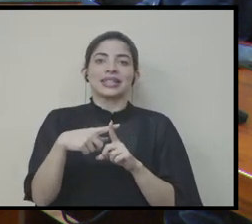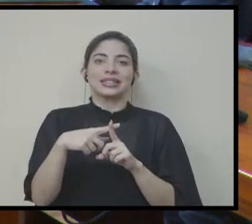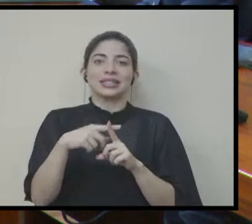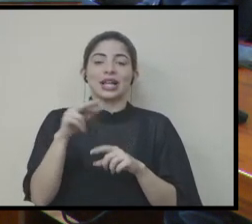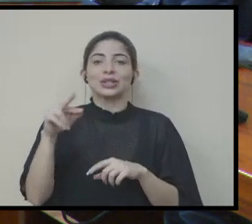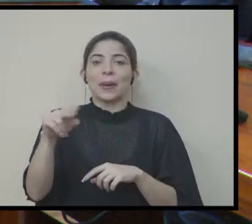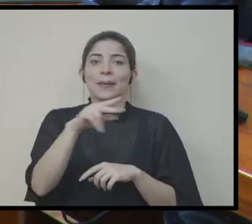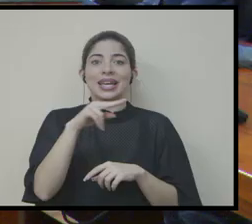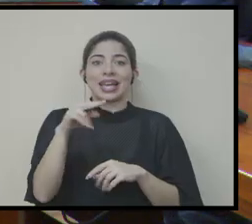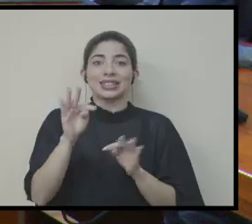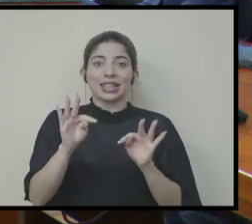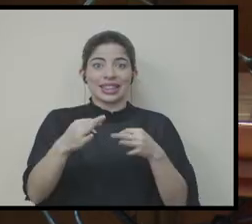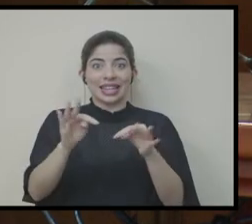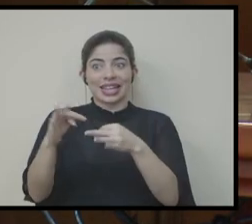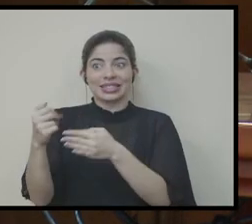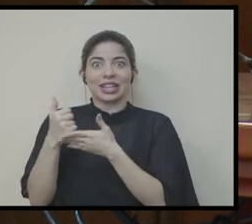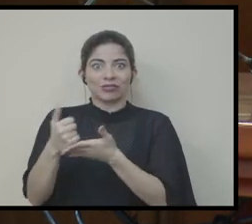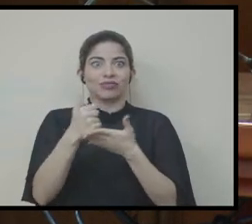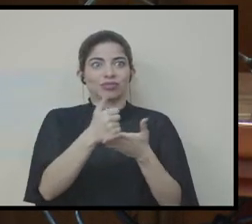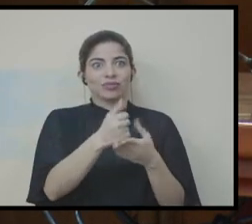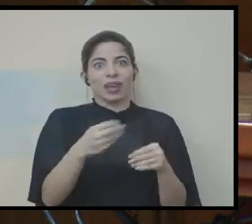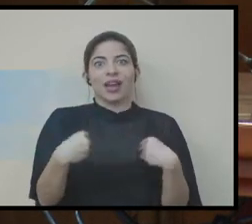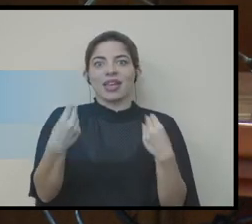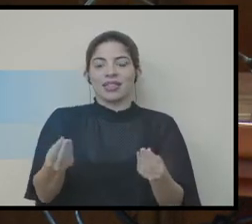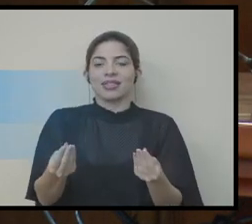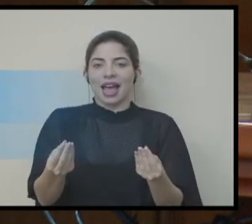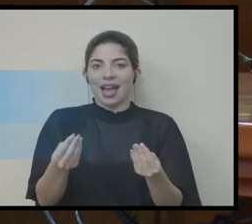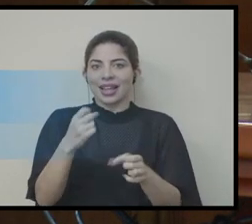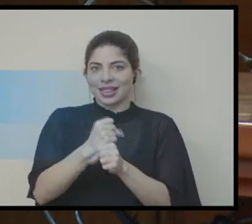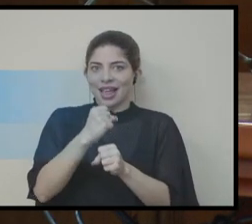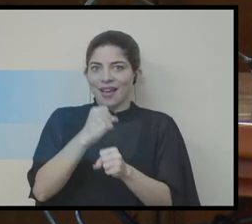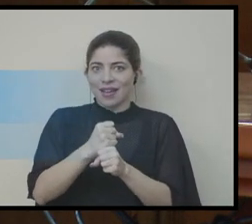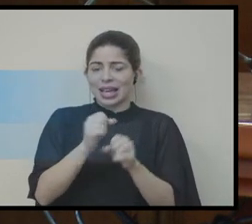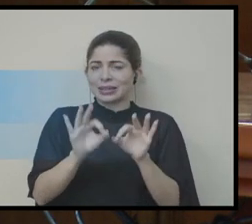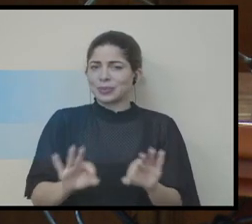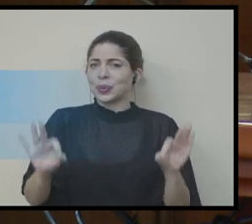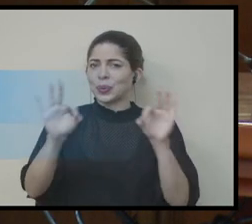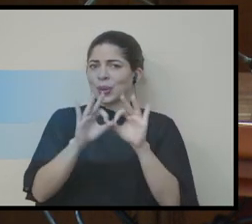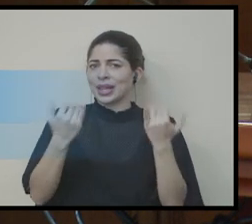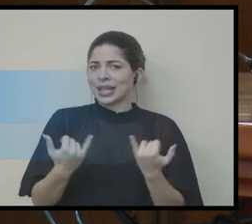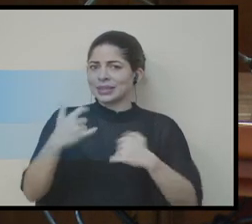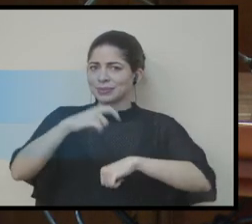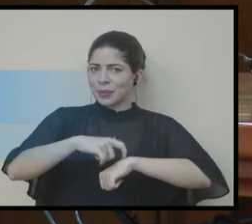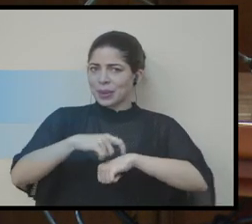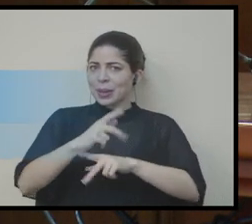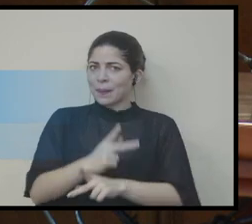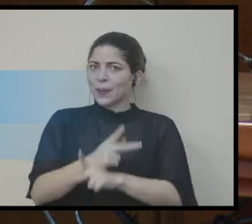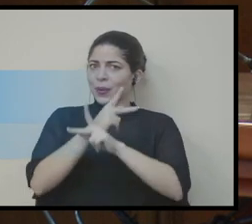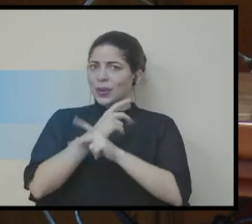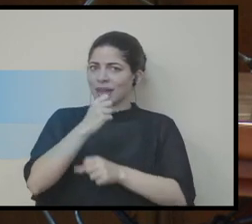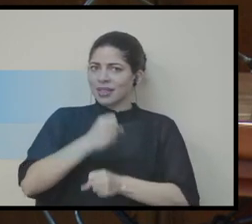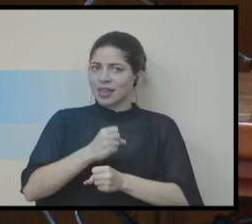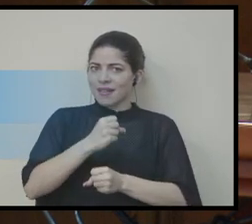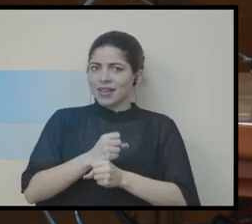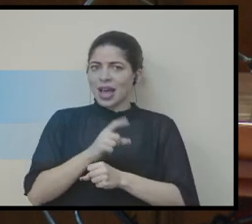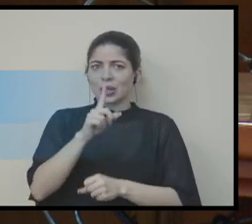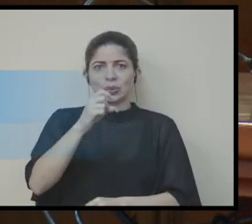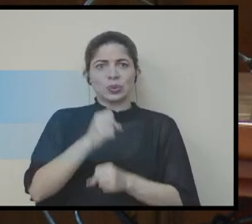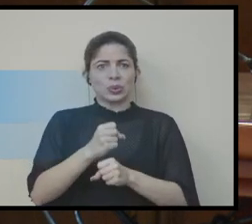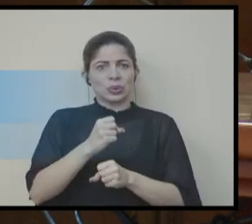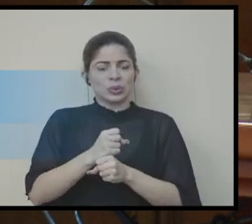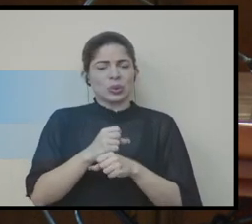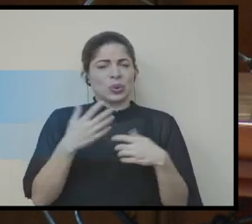a las compañeras de los talleres que generan ese trabajo, que es tan importante en este momento proteger el trabajo, que es una de las tareas